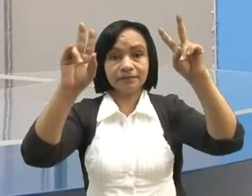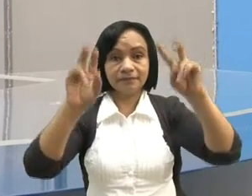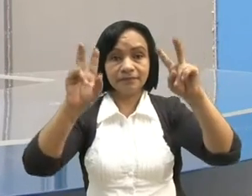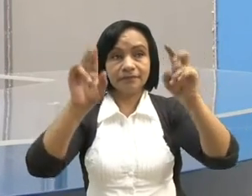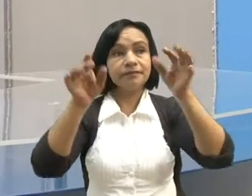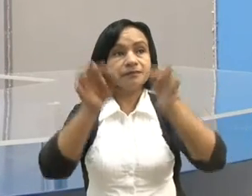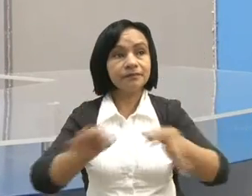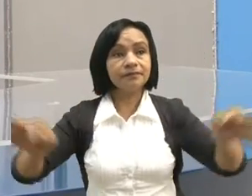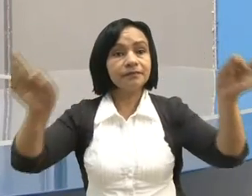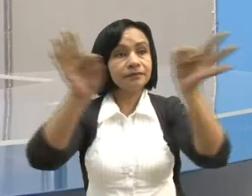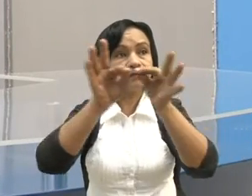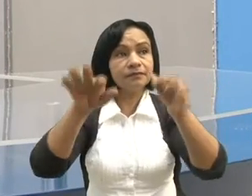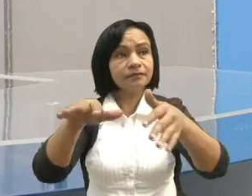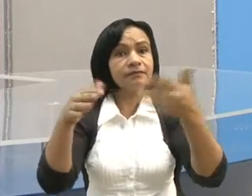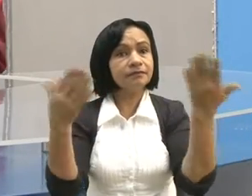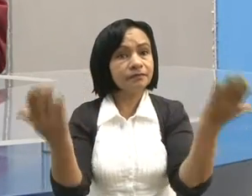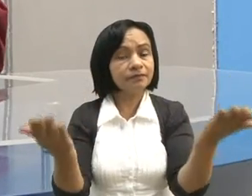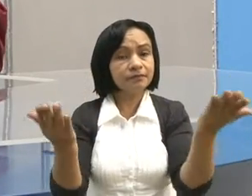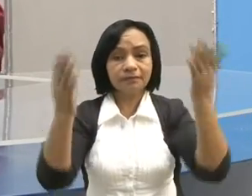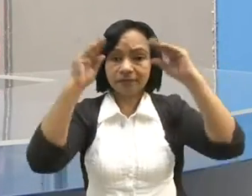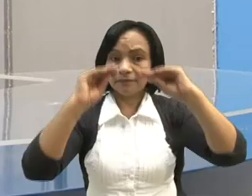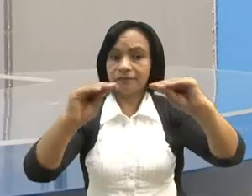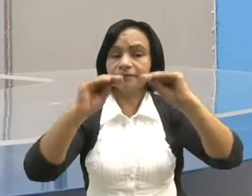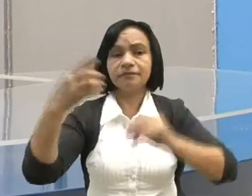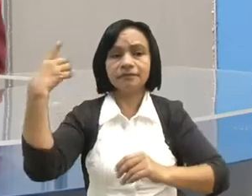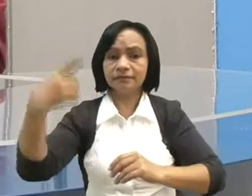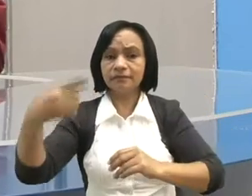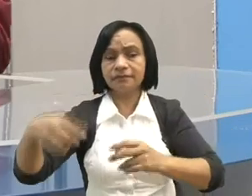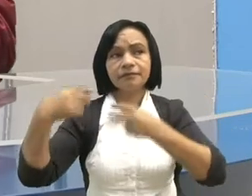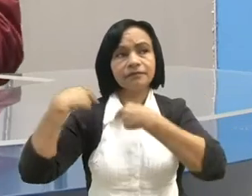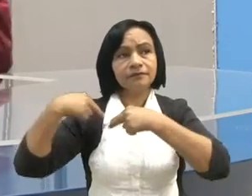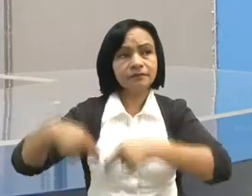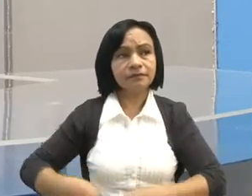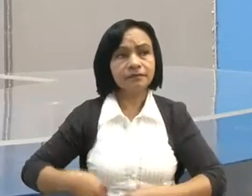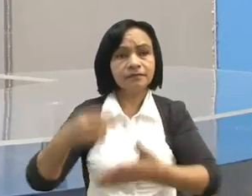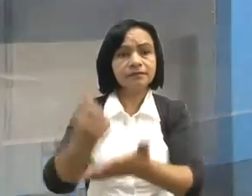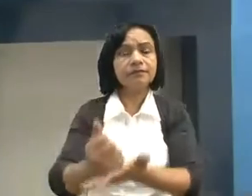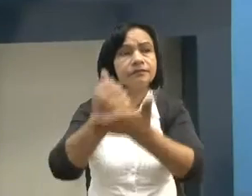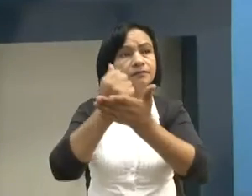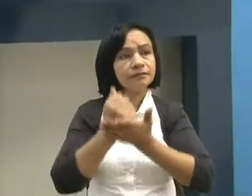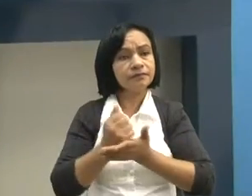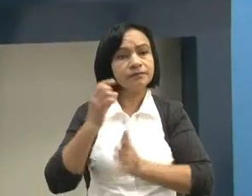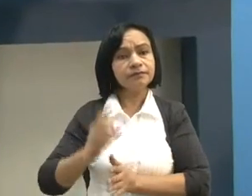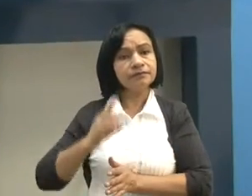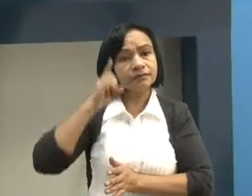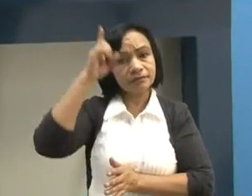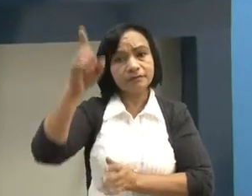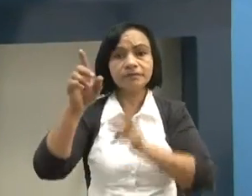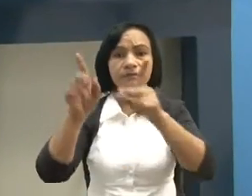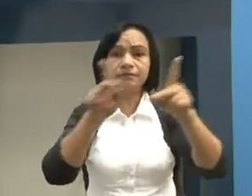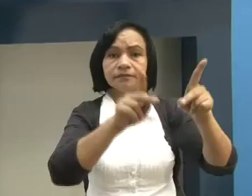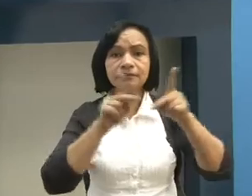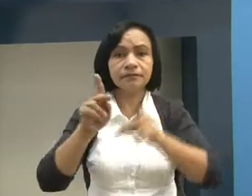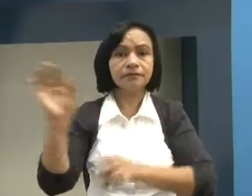la fundamentación de que la educación es un derecho humano y que además permite el desarrollo de las personas,